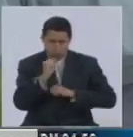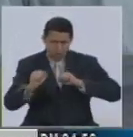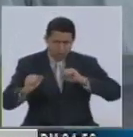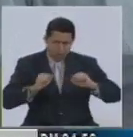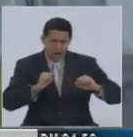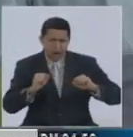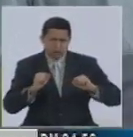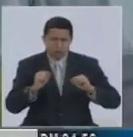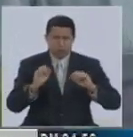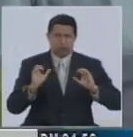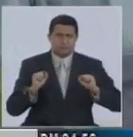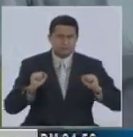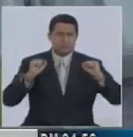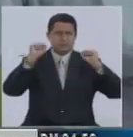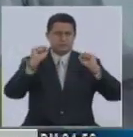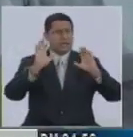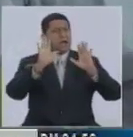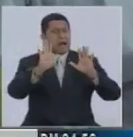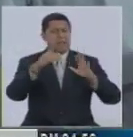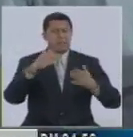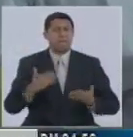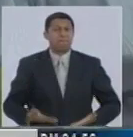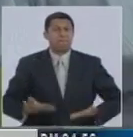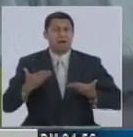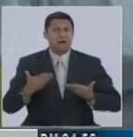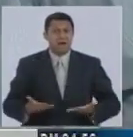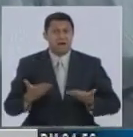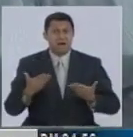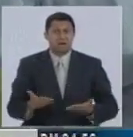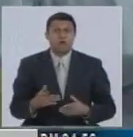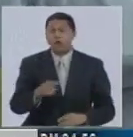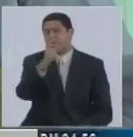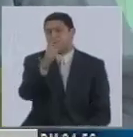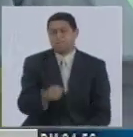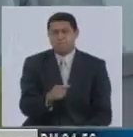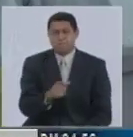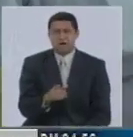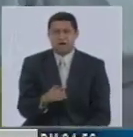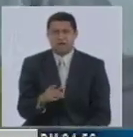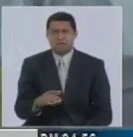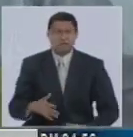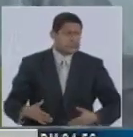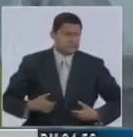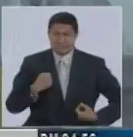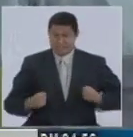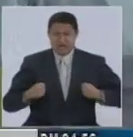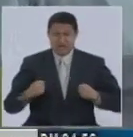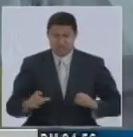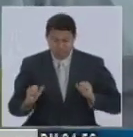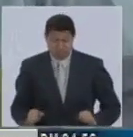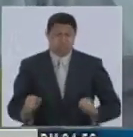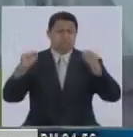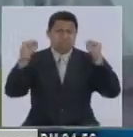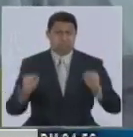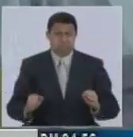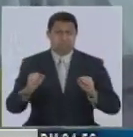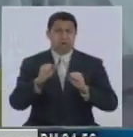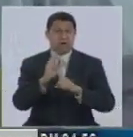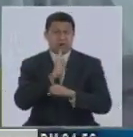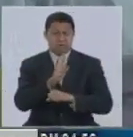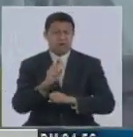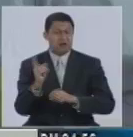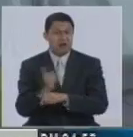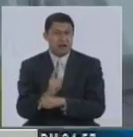las posturas y todo, y hasta el mismo peso, porque a veces las personas llegan con mucha ansiedad de quizás obtener resultados,